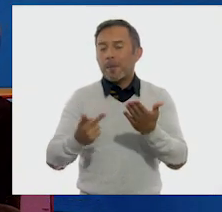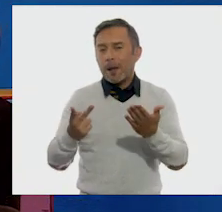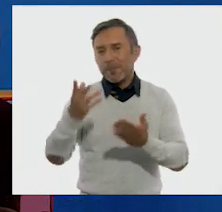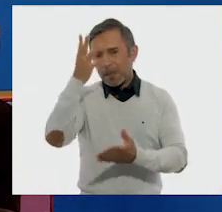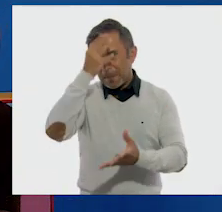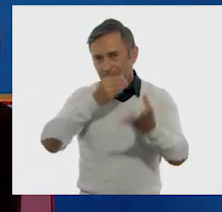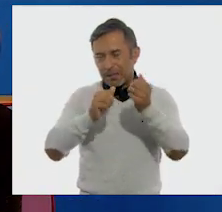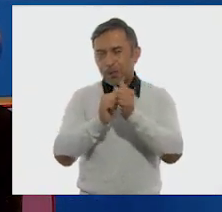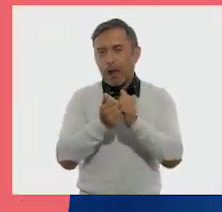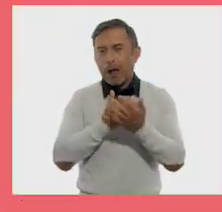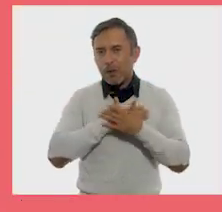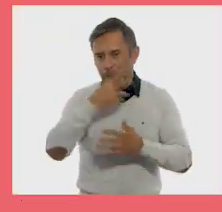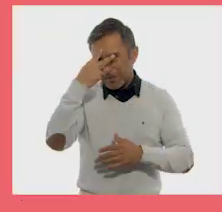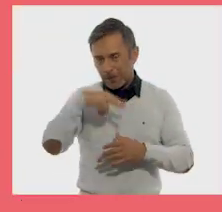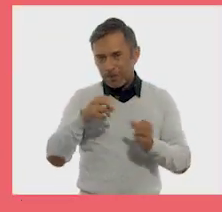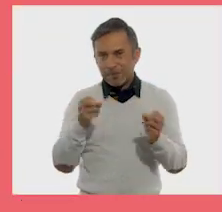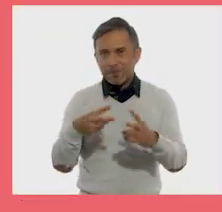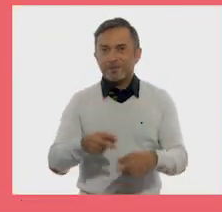a México.